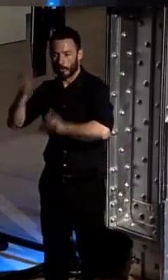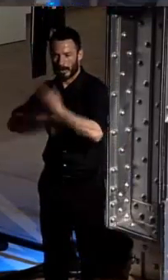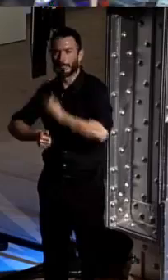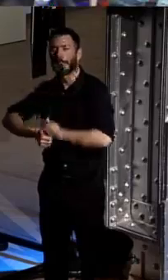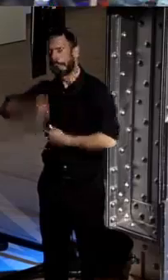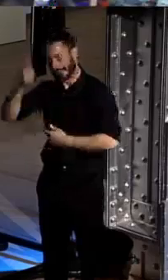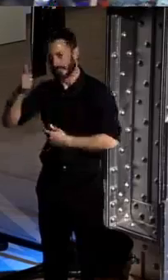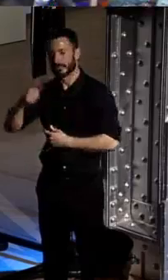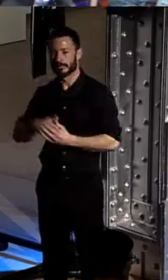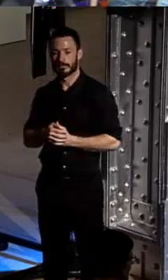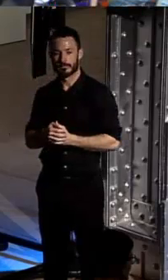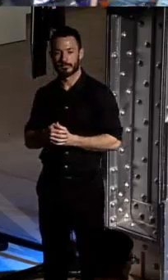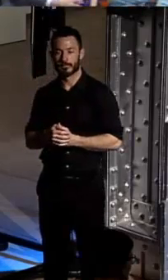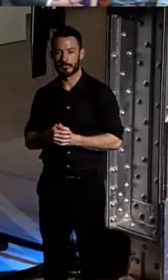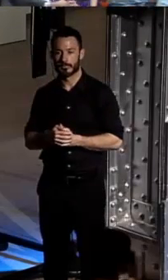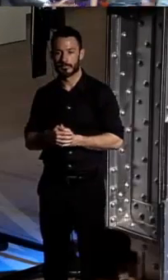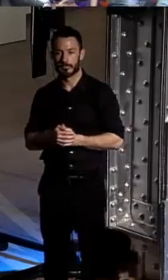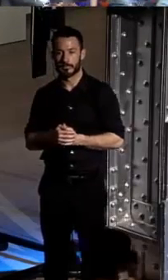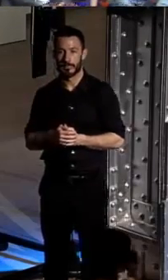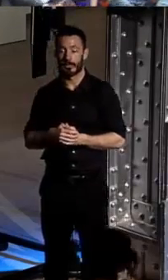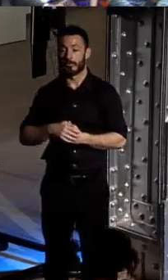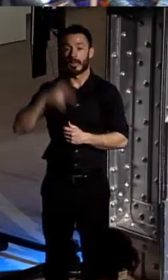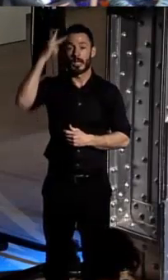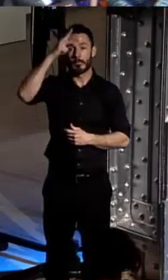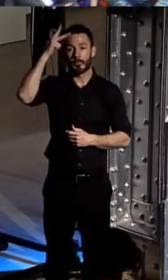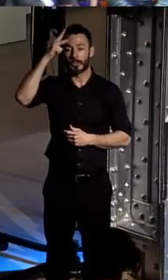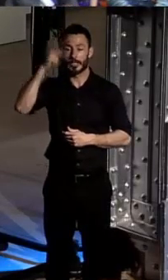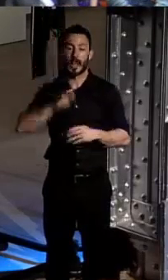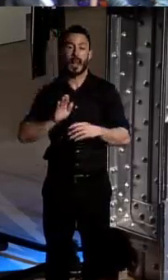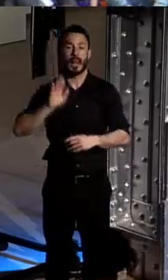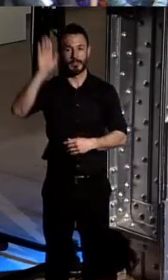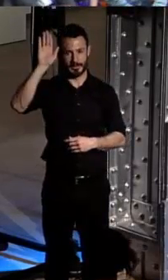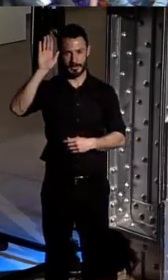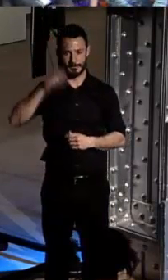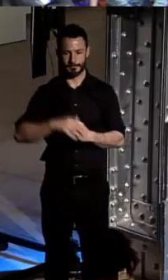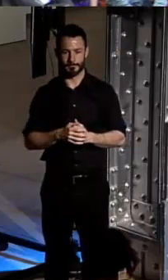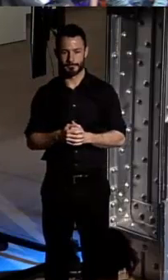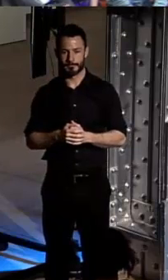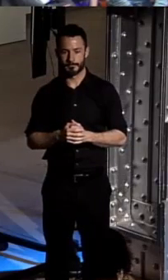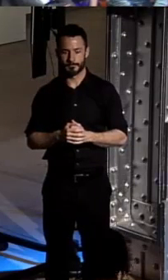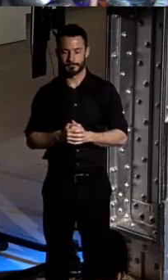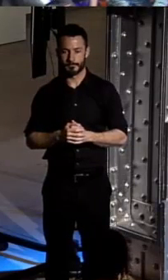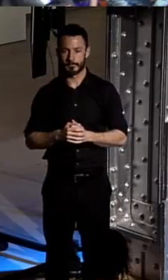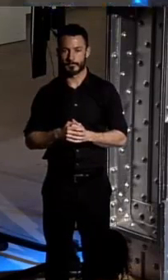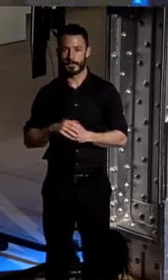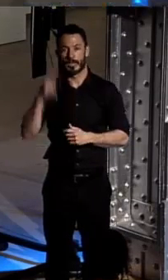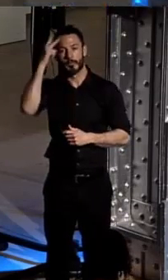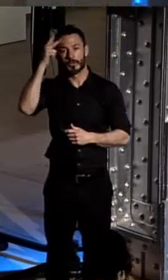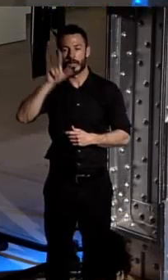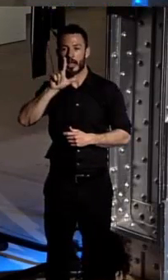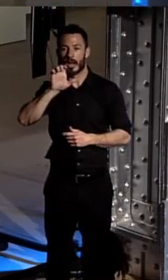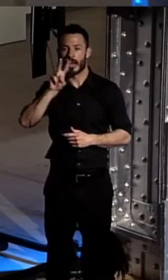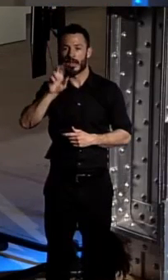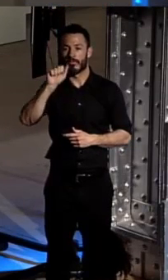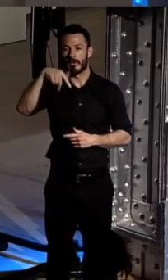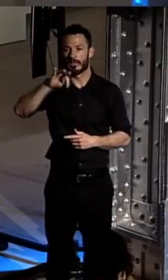Levanten la mano. Todos, claro. Y se dan cuenta, yo lo llamo la hipótesis del levante en argentino. ¿Cómo se dice levante? La hipótesis en